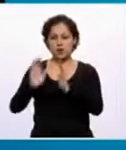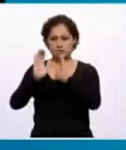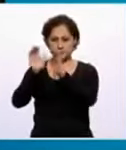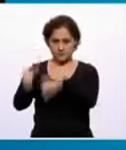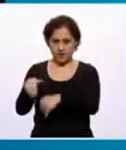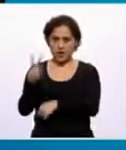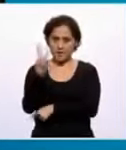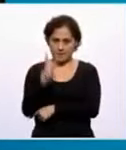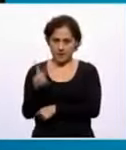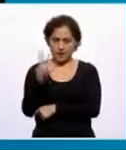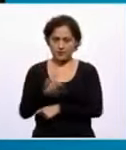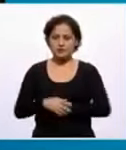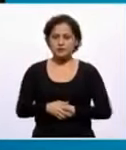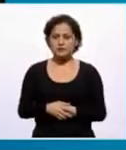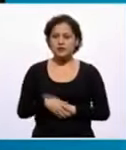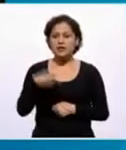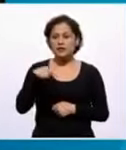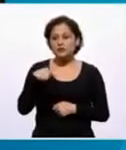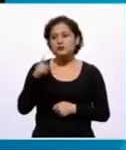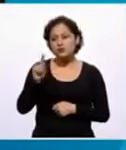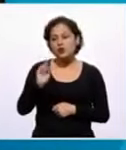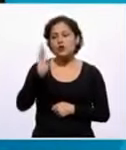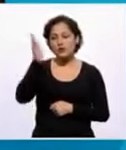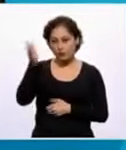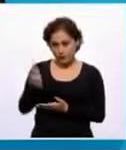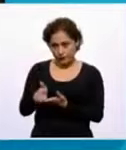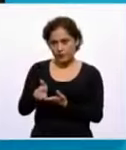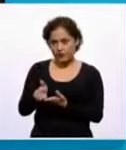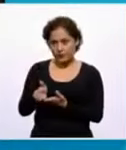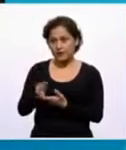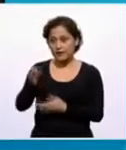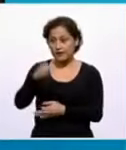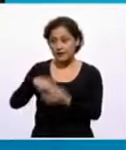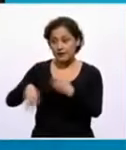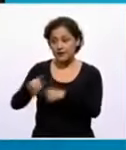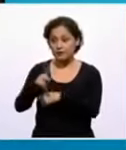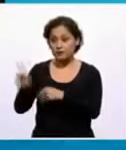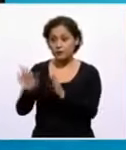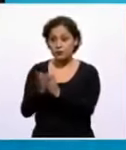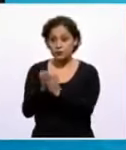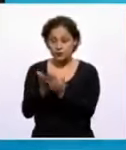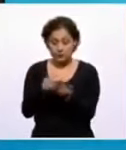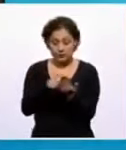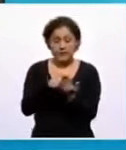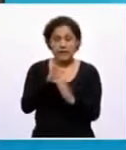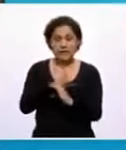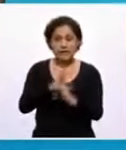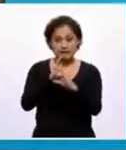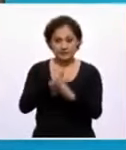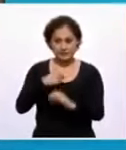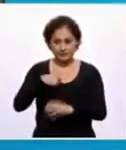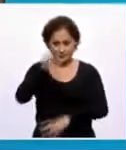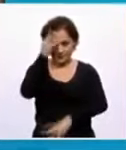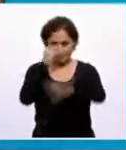y me prestaron sus carpetas para las canciones que no había sabido.